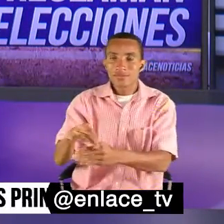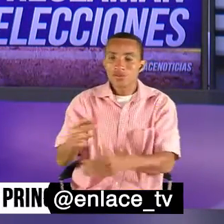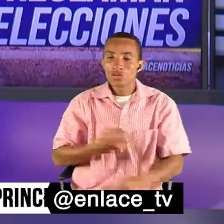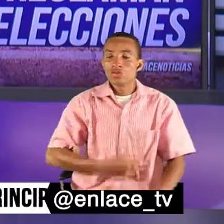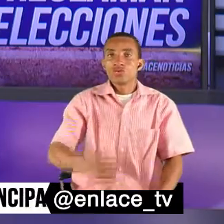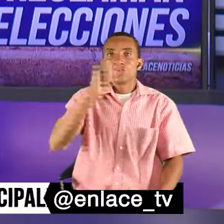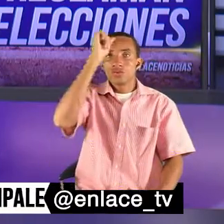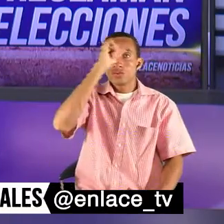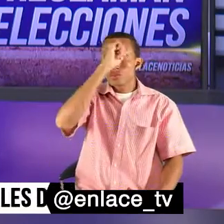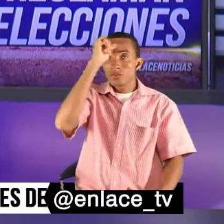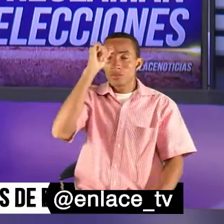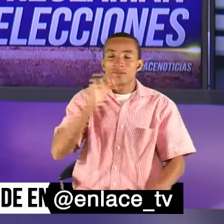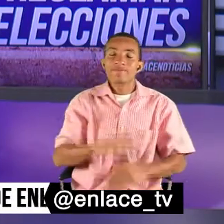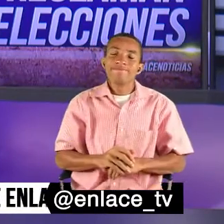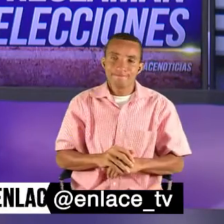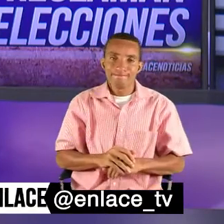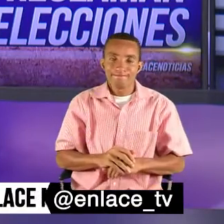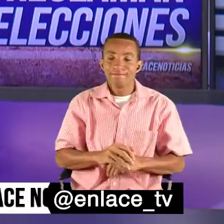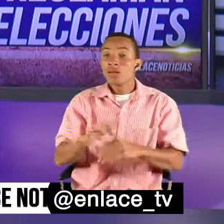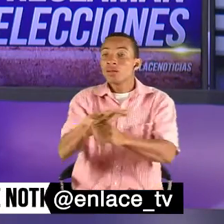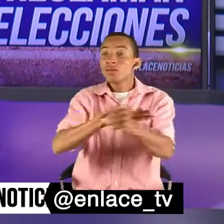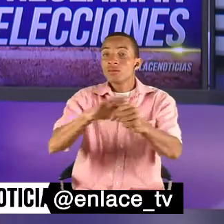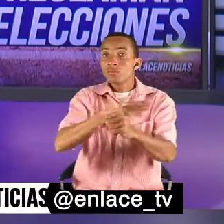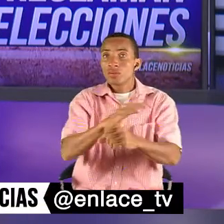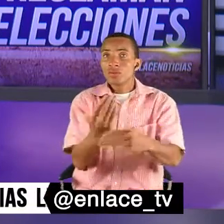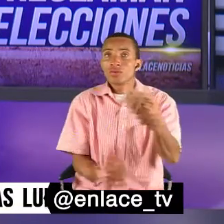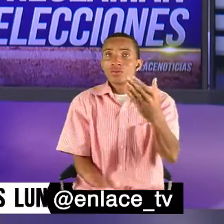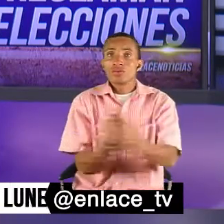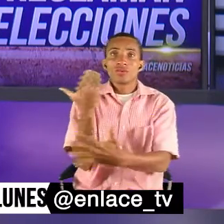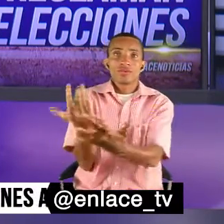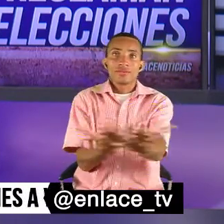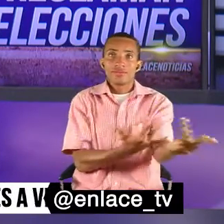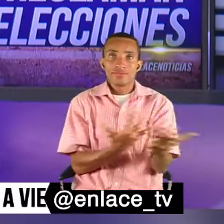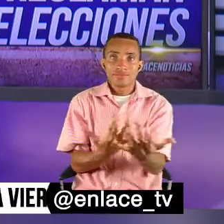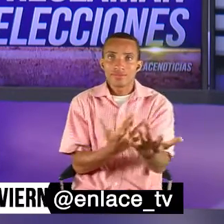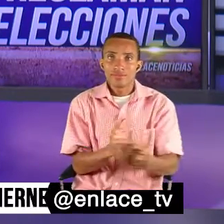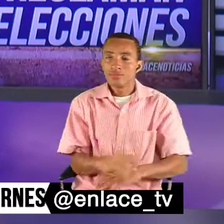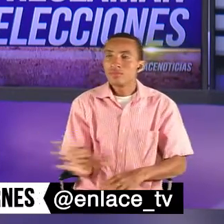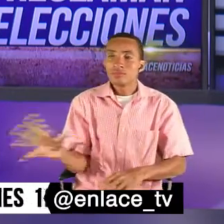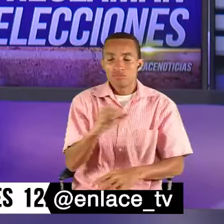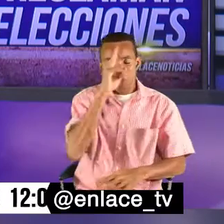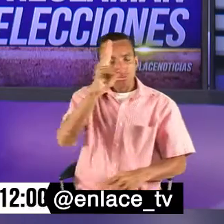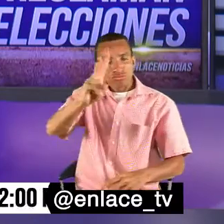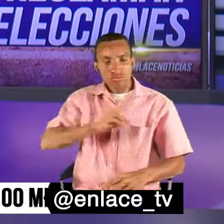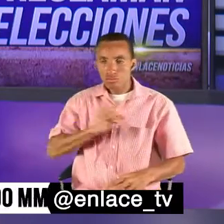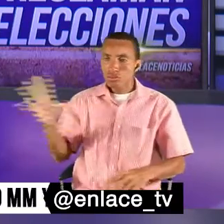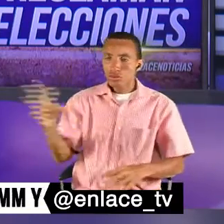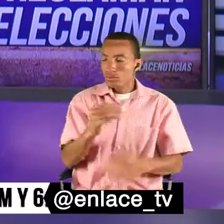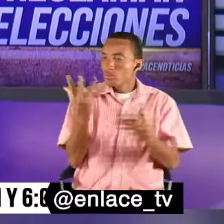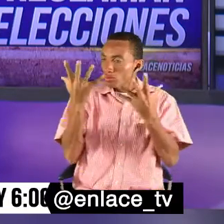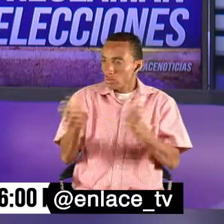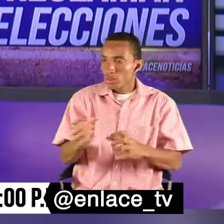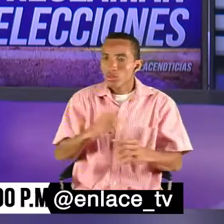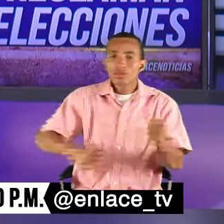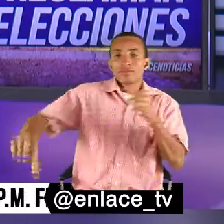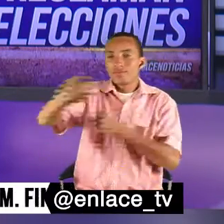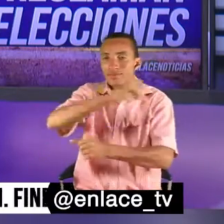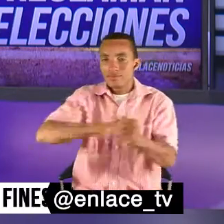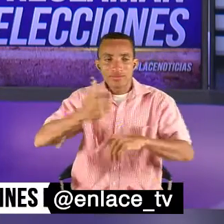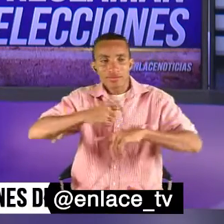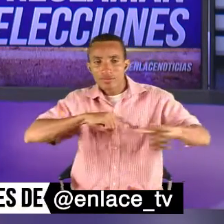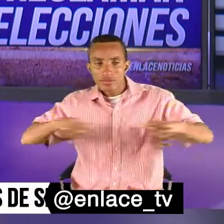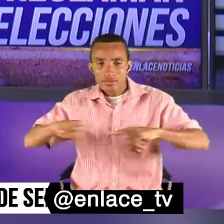barrio Nueva Esperanza le piden al gobierno local hacer respetar la voluntad de la mayoría de los habitantes del sector, que buscan renovar a los